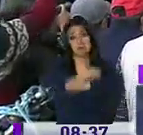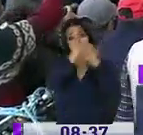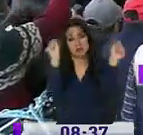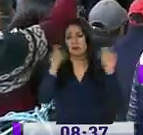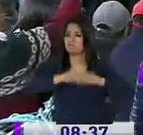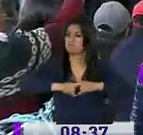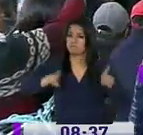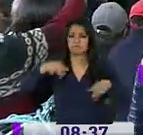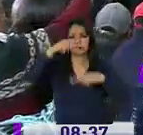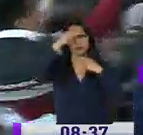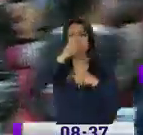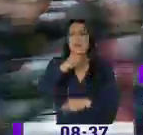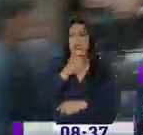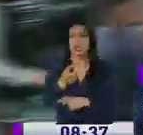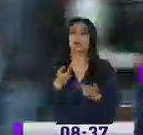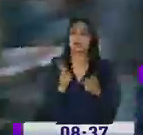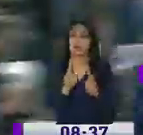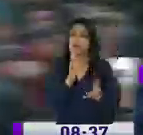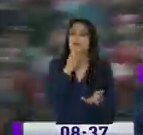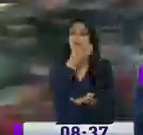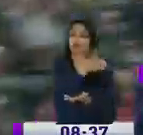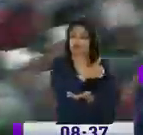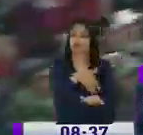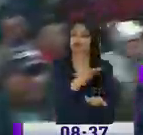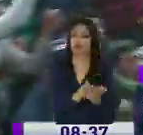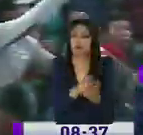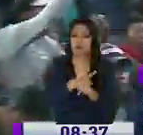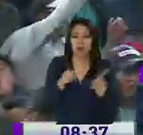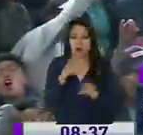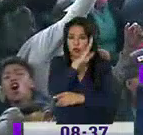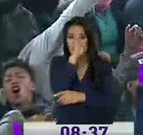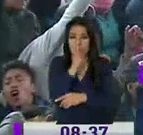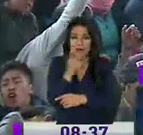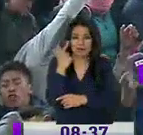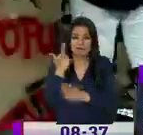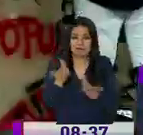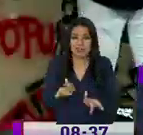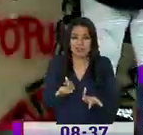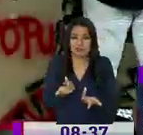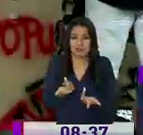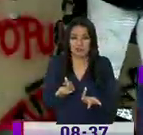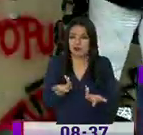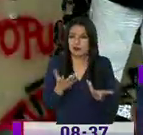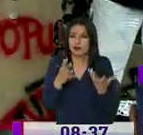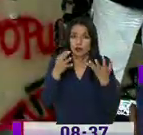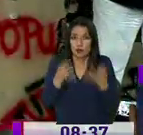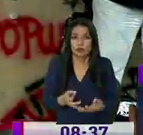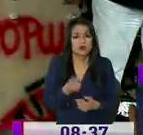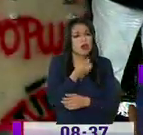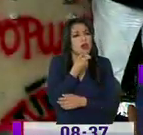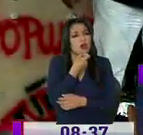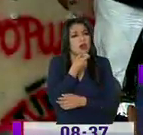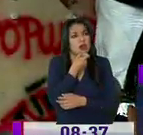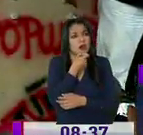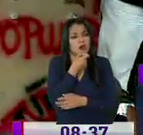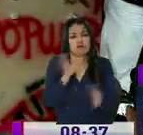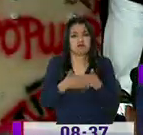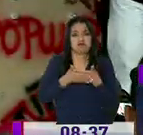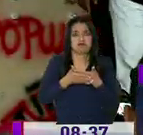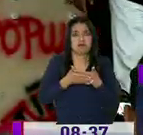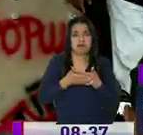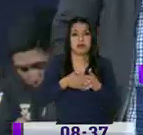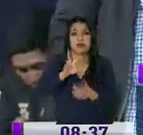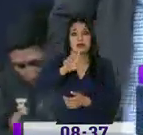de comunicación acudieron a esta cobertura. Nunca se imaginaron que posterior a ello, en plena labor profesional, 31 de los